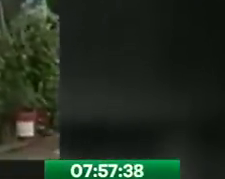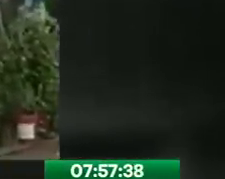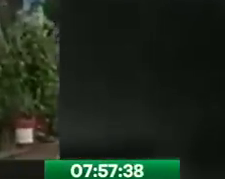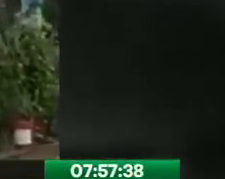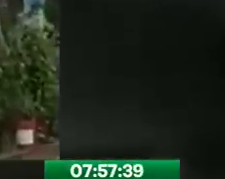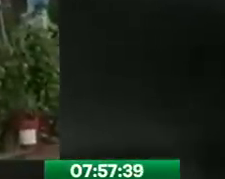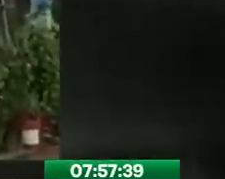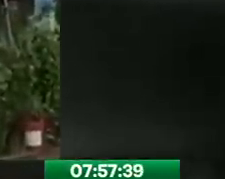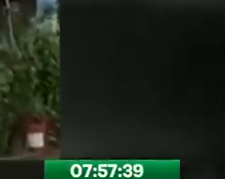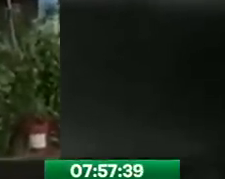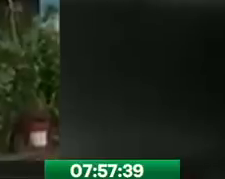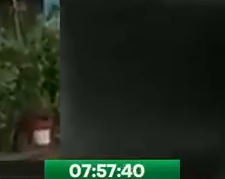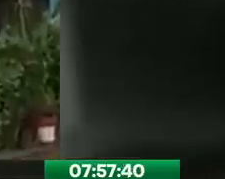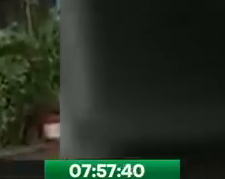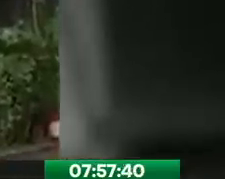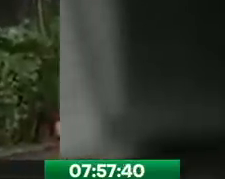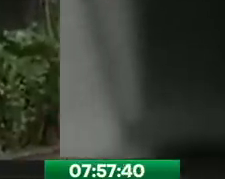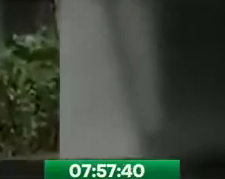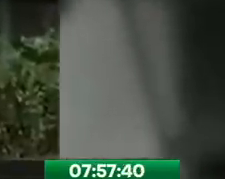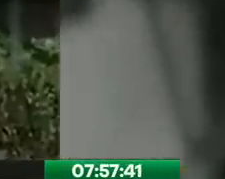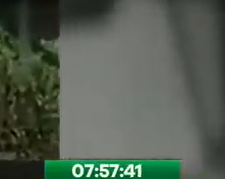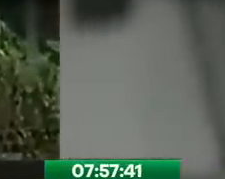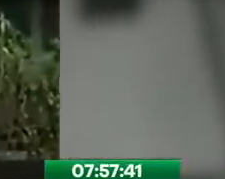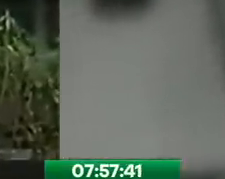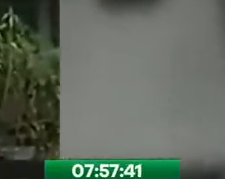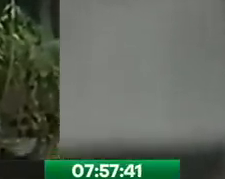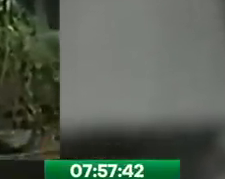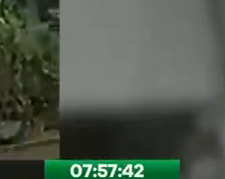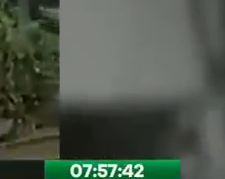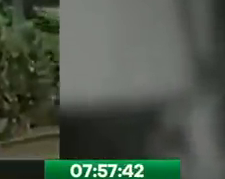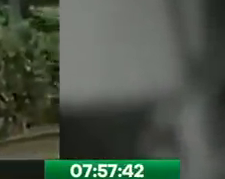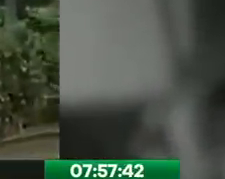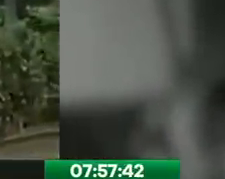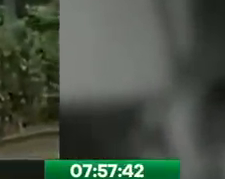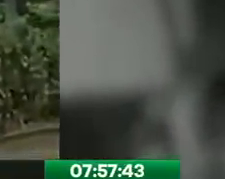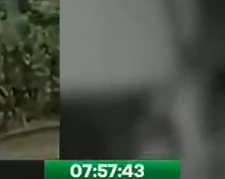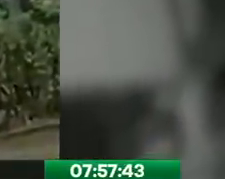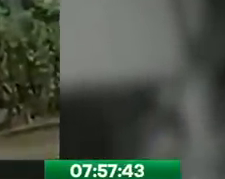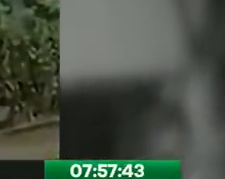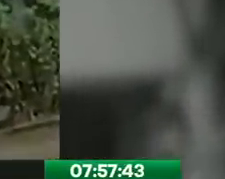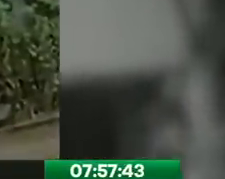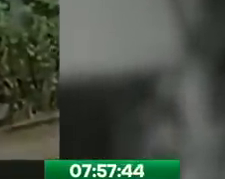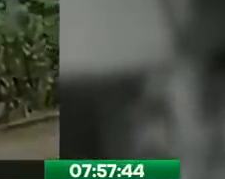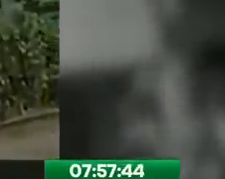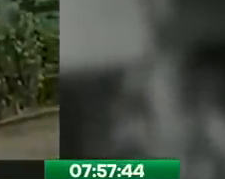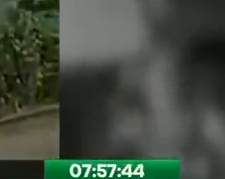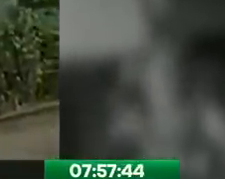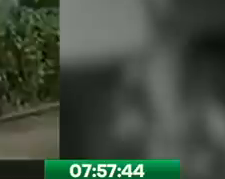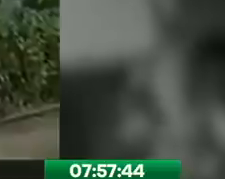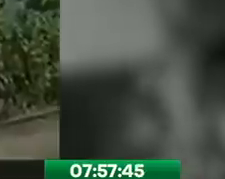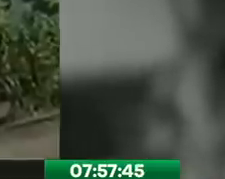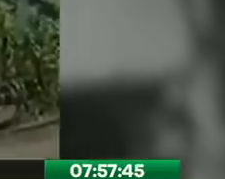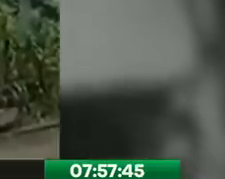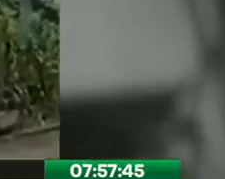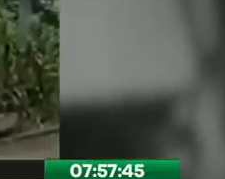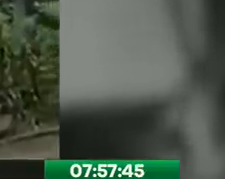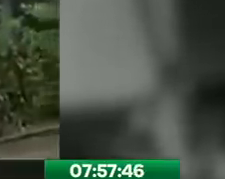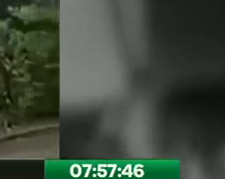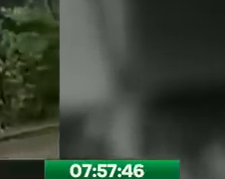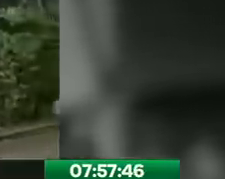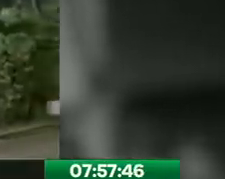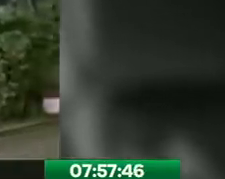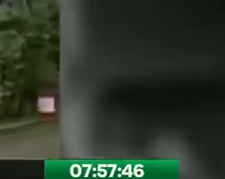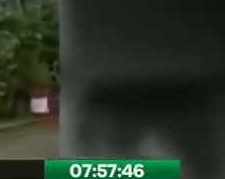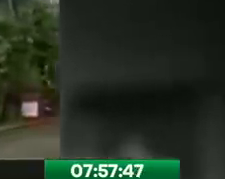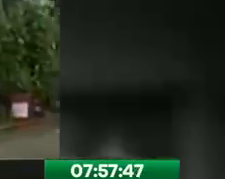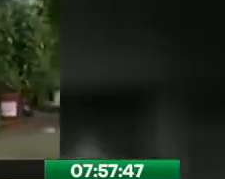miembros del cuerpo de bomberos llegaron al sitio para combatir hasta el momento no se ha podido determinar cuál fue